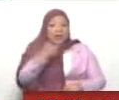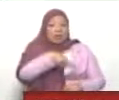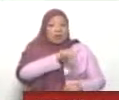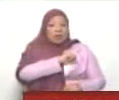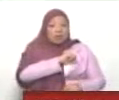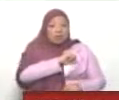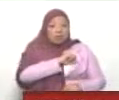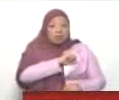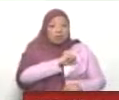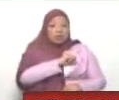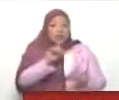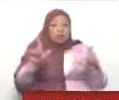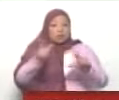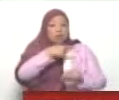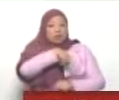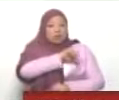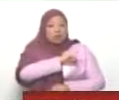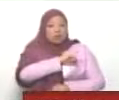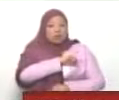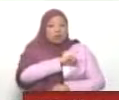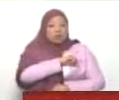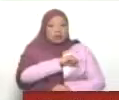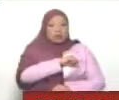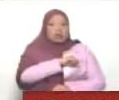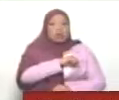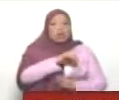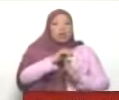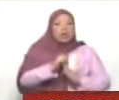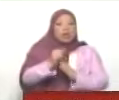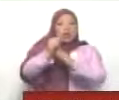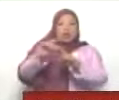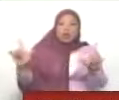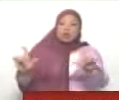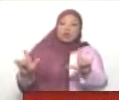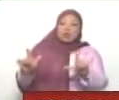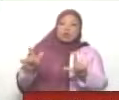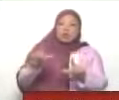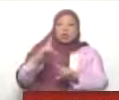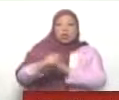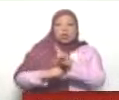AP, y dirigida por todos esos medios